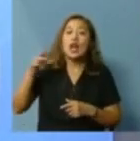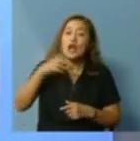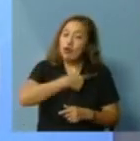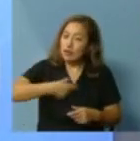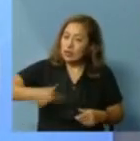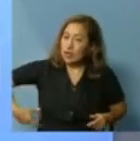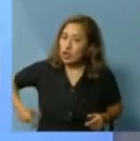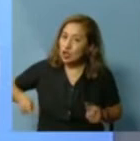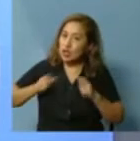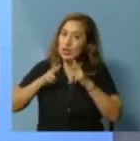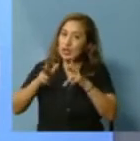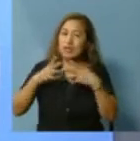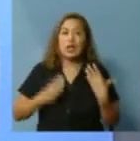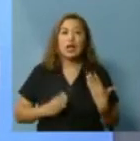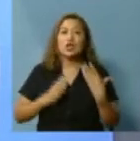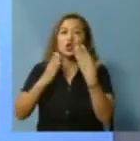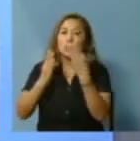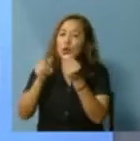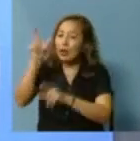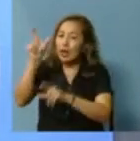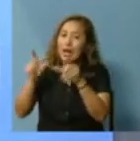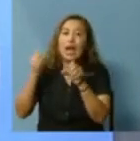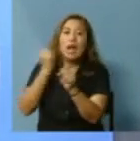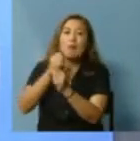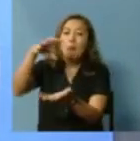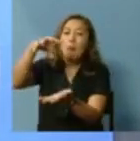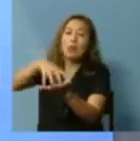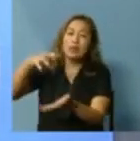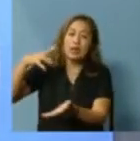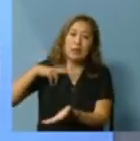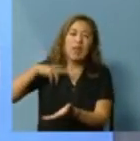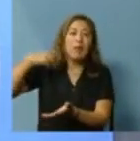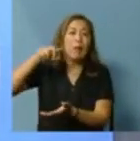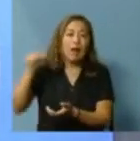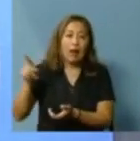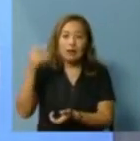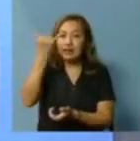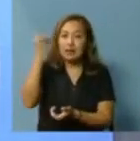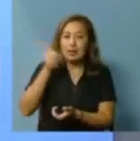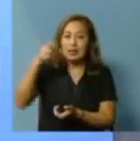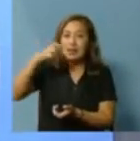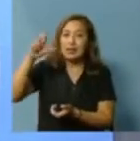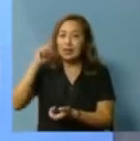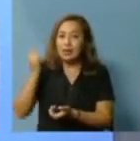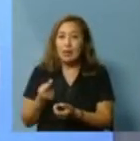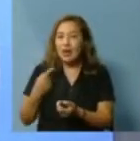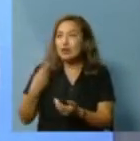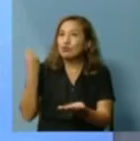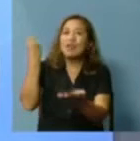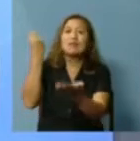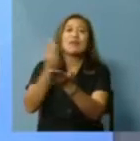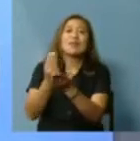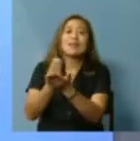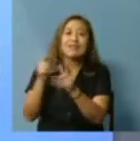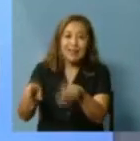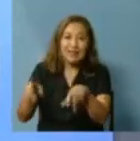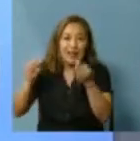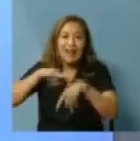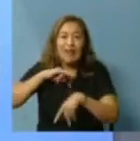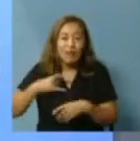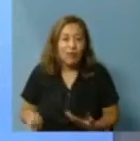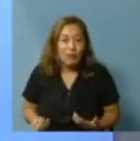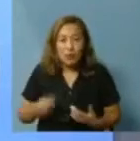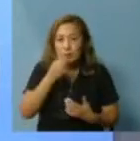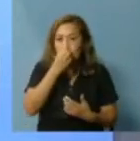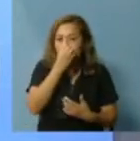es toda la ayuda a estar para sharp la en un tema digamos una empresa emblemática para jujuy y bueno así como lo